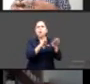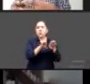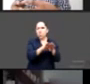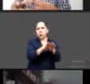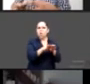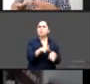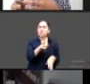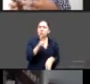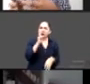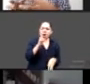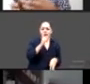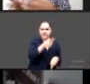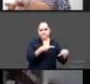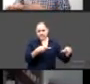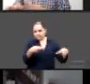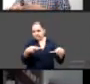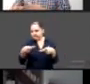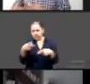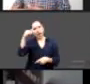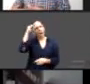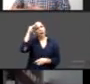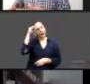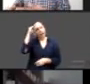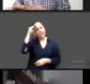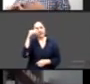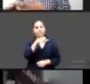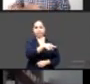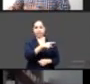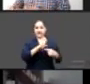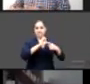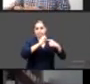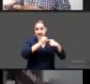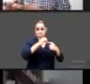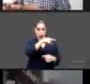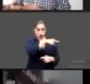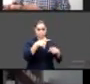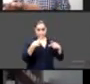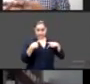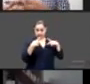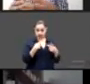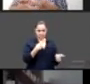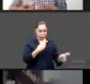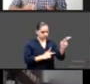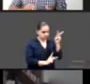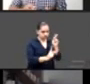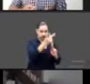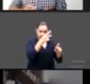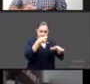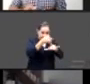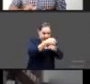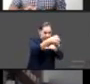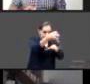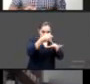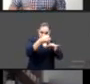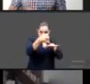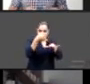estos frijoles, estos bultos de frijol a los productores de Costa Chica para traerlos aquí a Acapulco y poderlos entregar